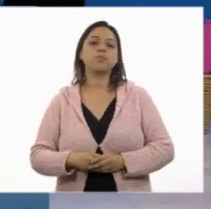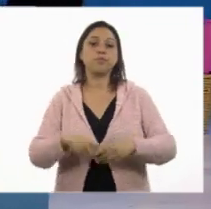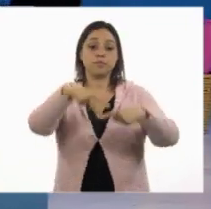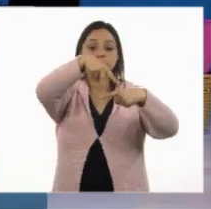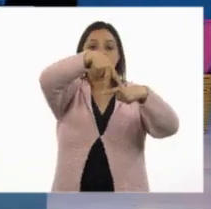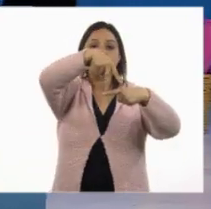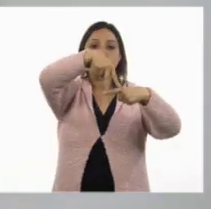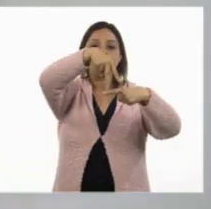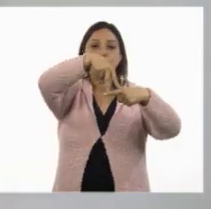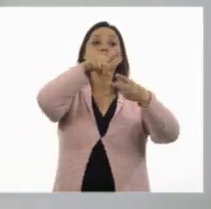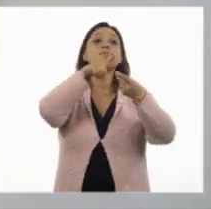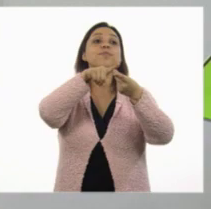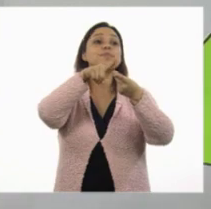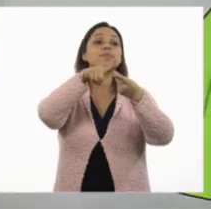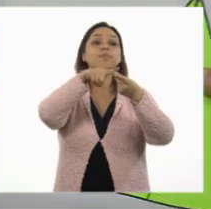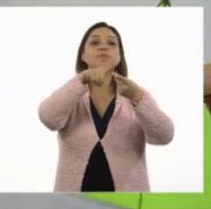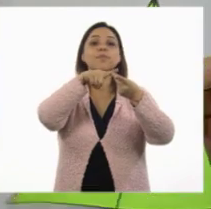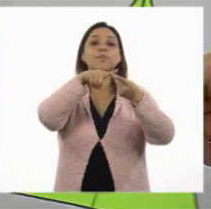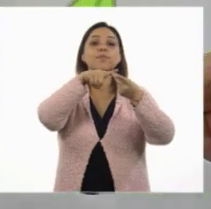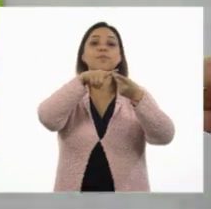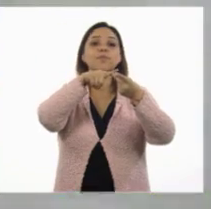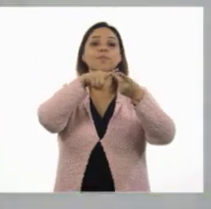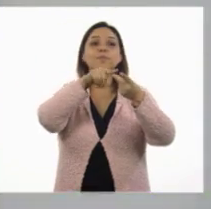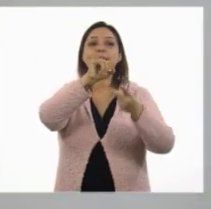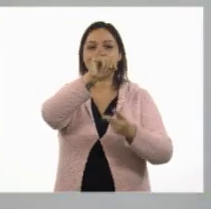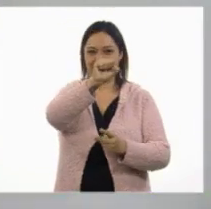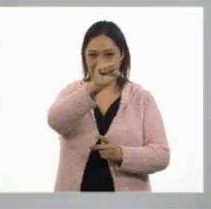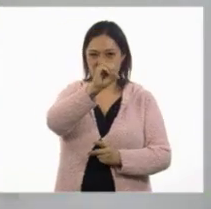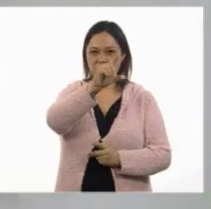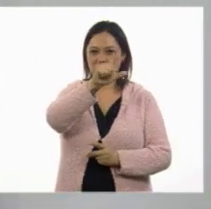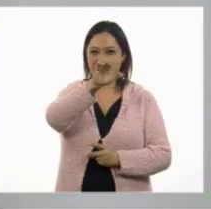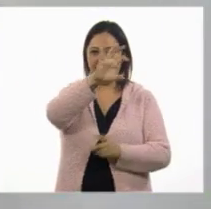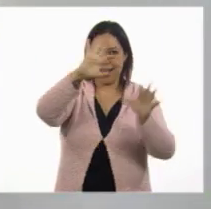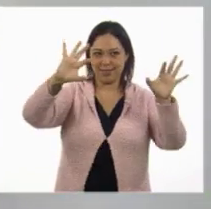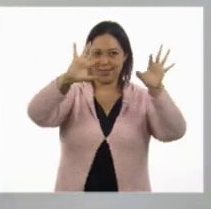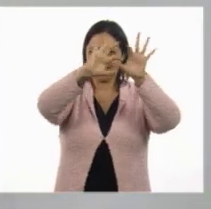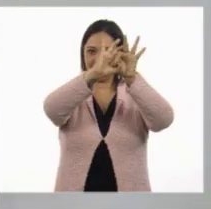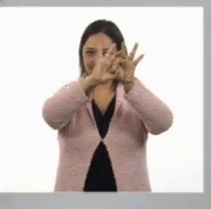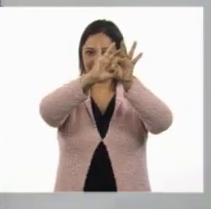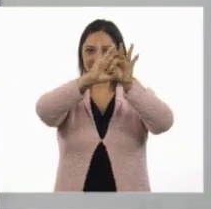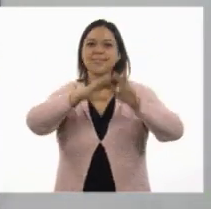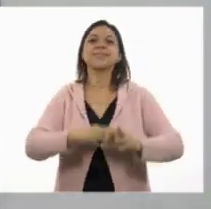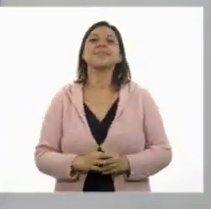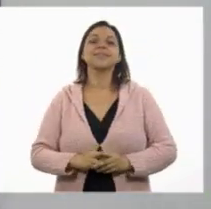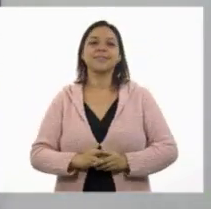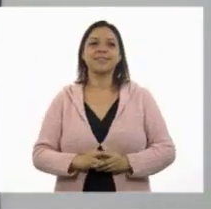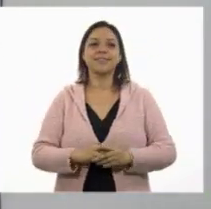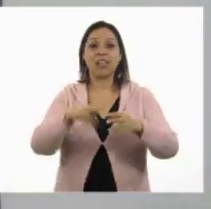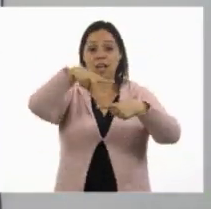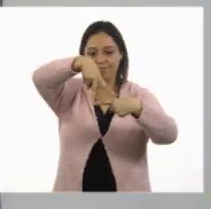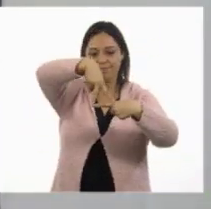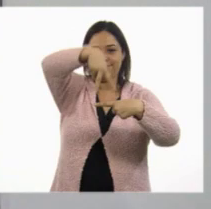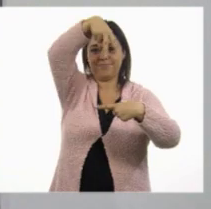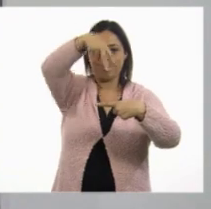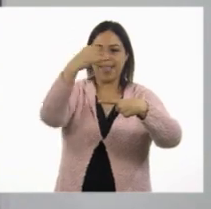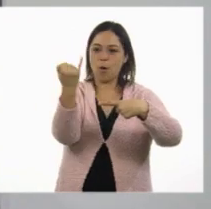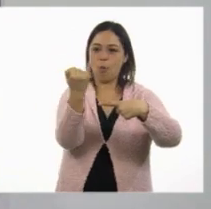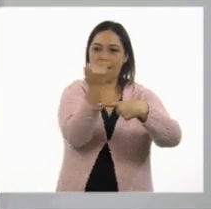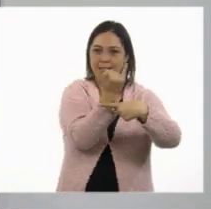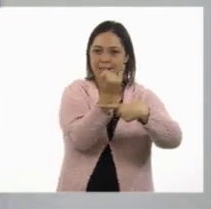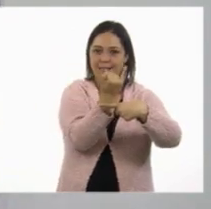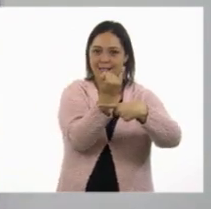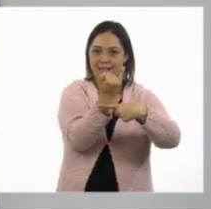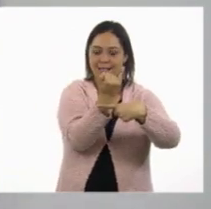iría? El isósceles. Isósceles. Aquí. Muy bien, 2 lados iguales. ¿Y